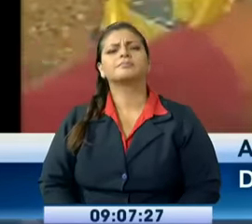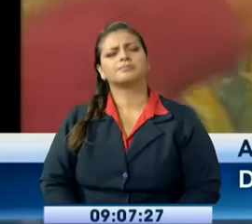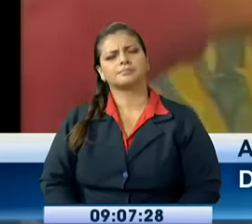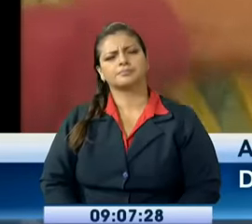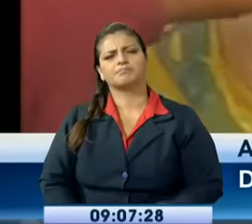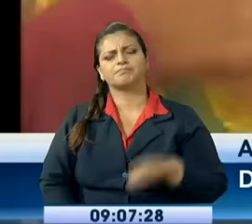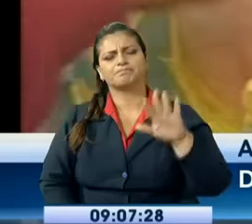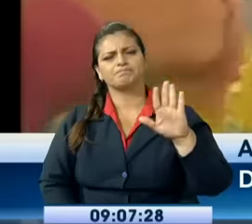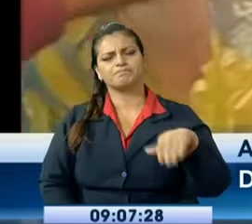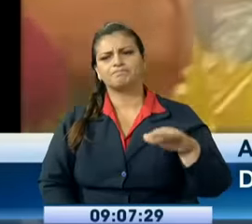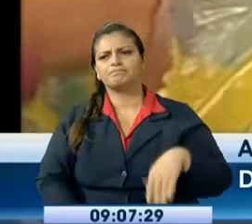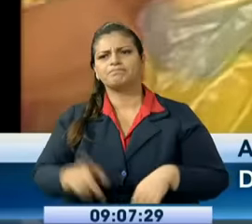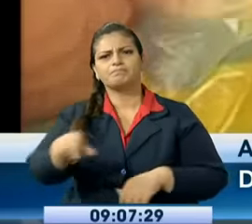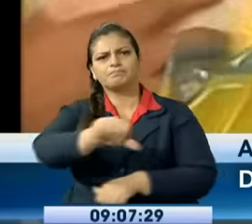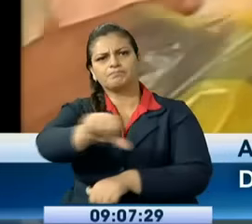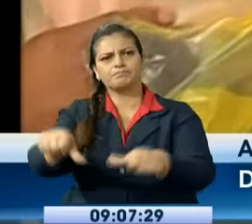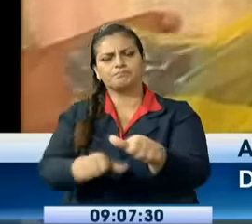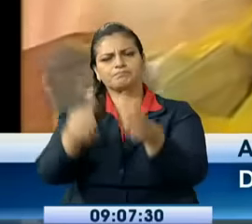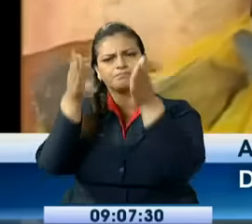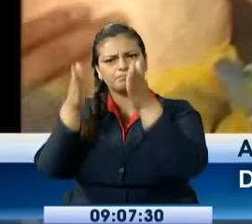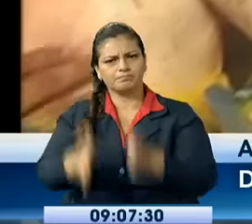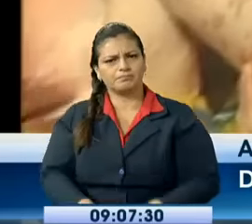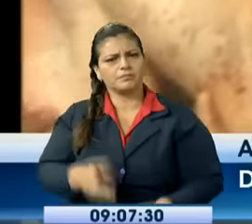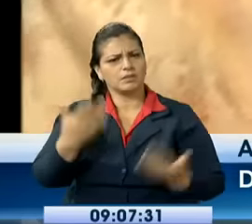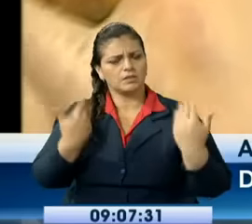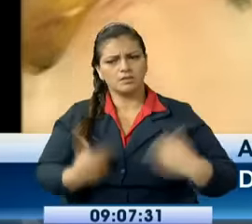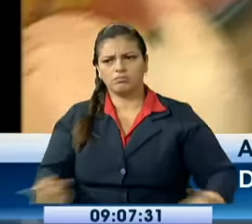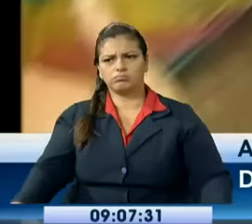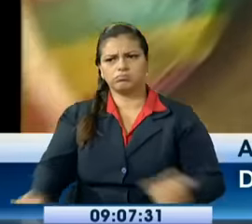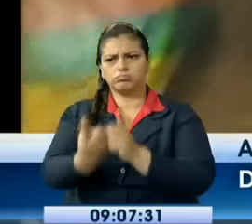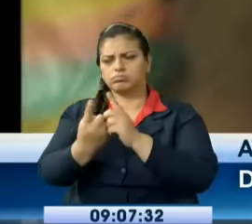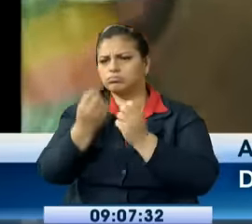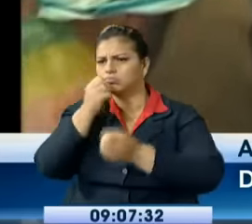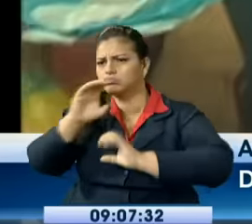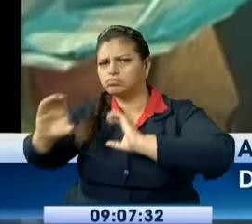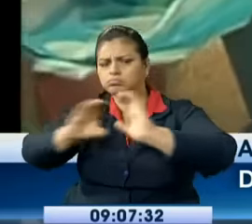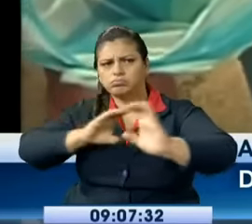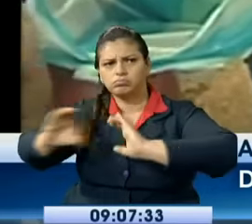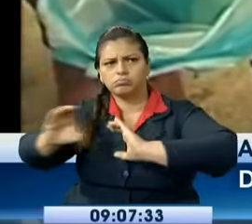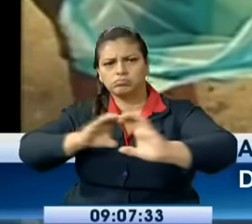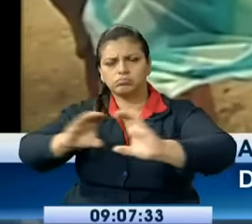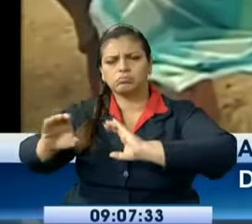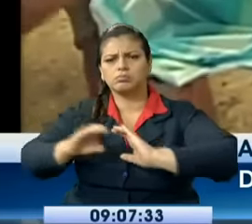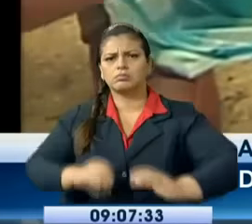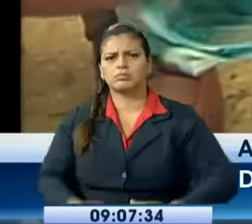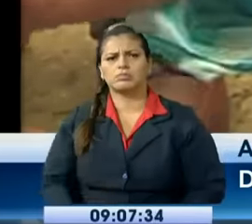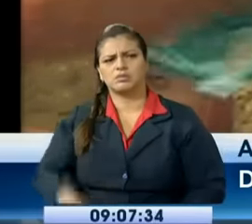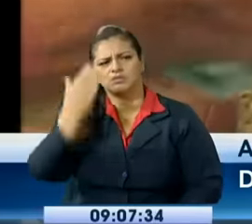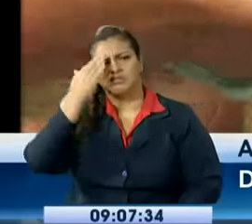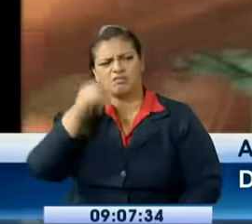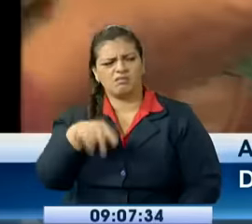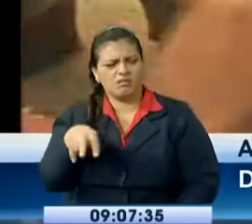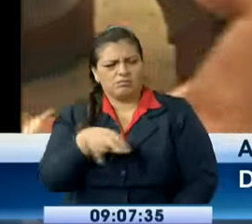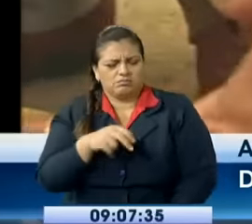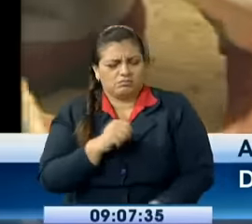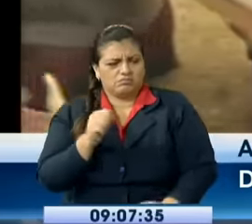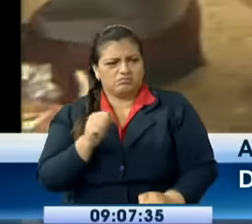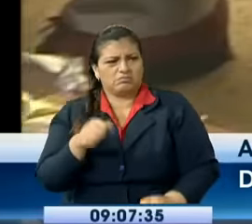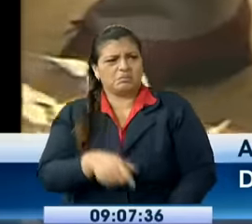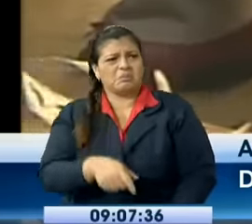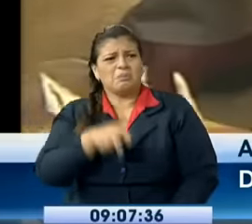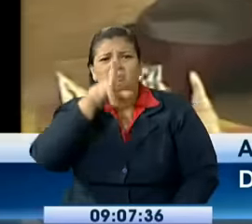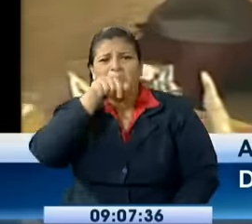me preocupa que se estén expendiendo estos elementos que, lejos de dar hambre, creo que da susto. Porque imagínense, se ven